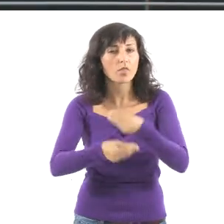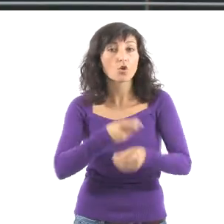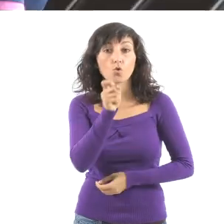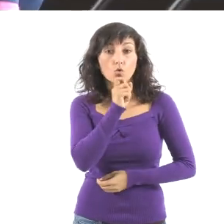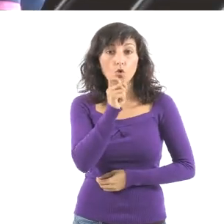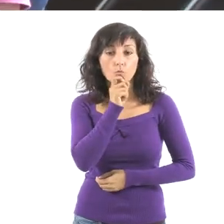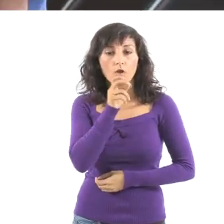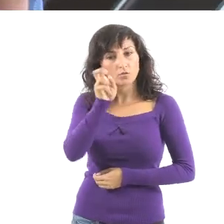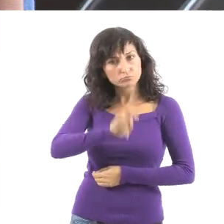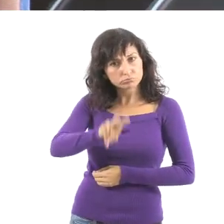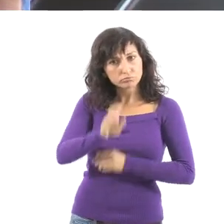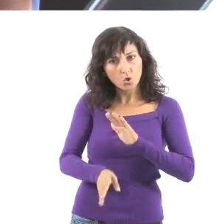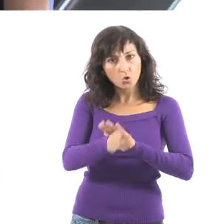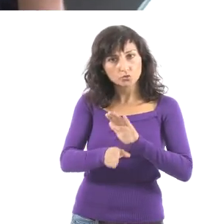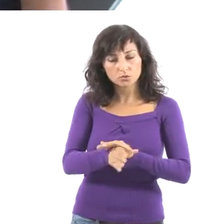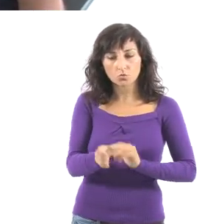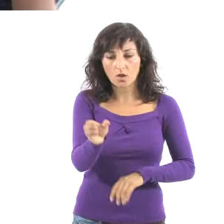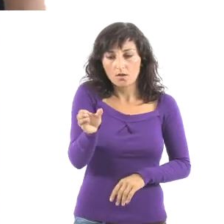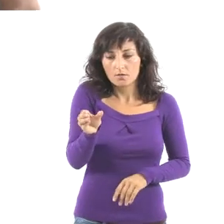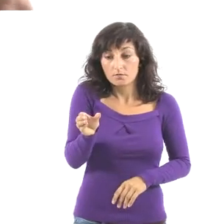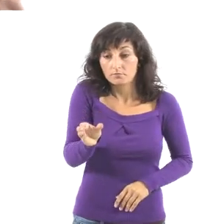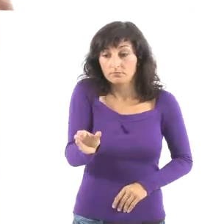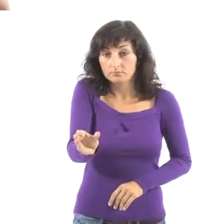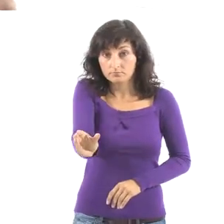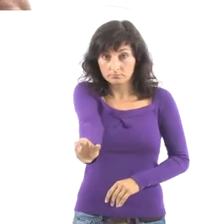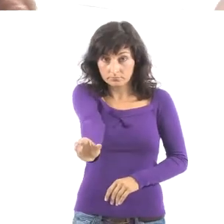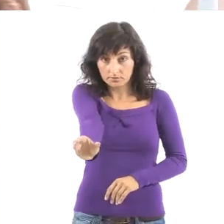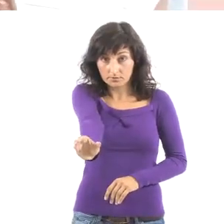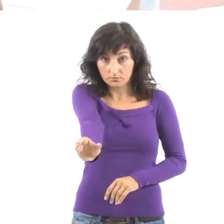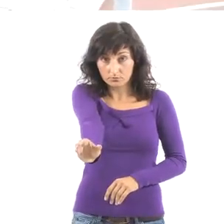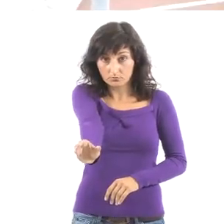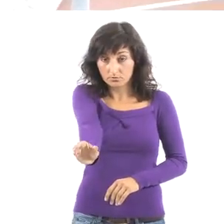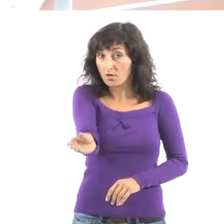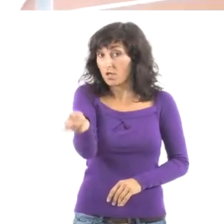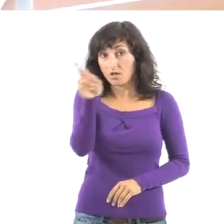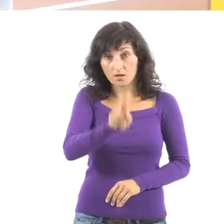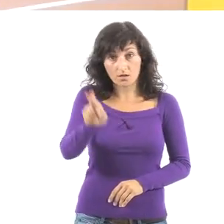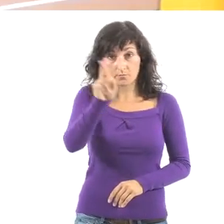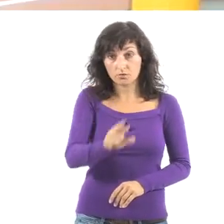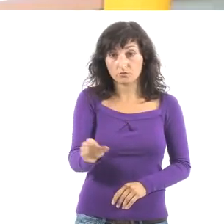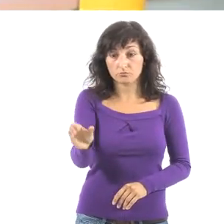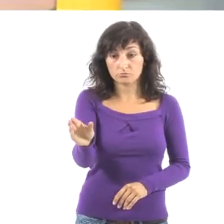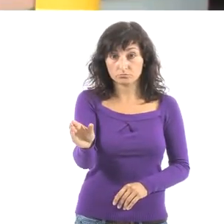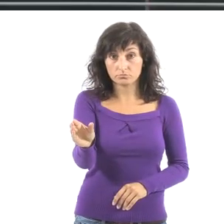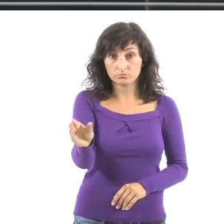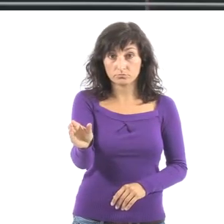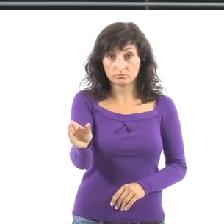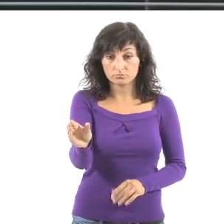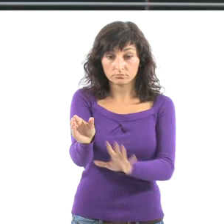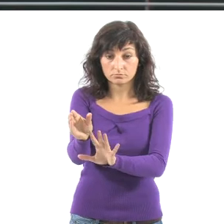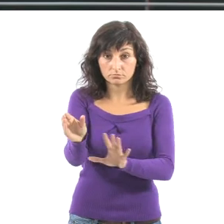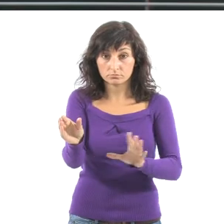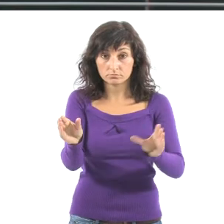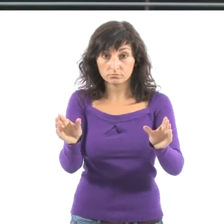de sujeción y a partir de ahí llevar a cabo dichos 4 tiempos. Sujeción con la mano contraria, recorrido por la espalda, sujeción del